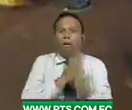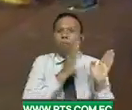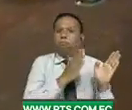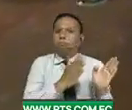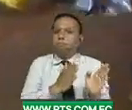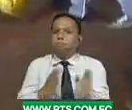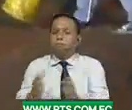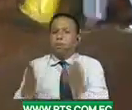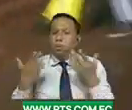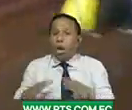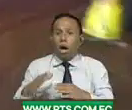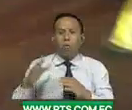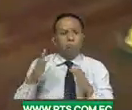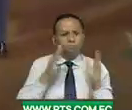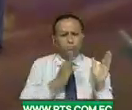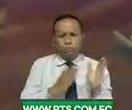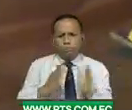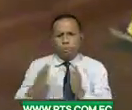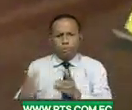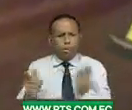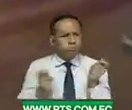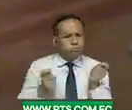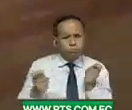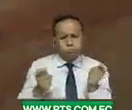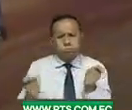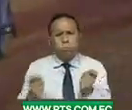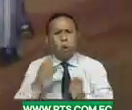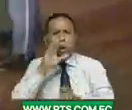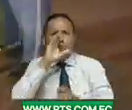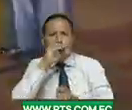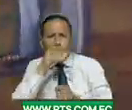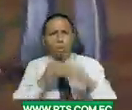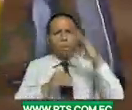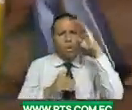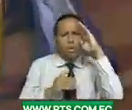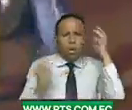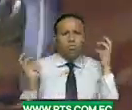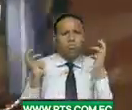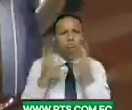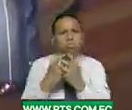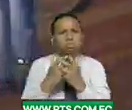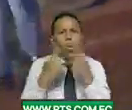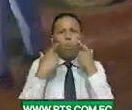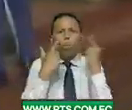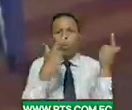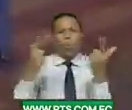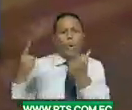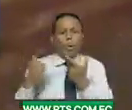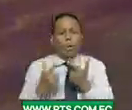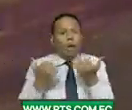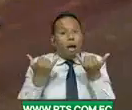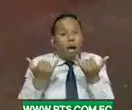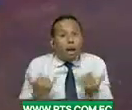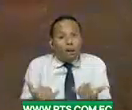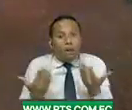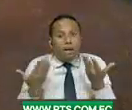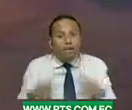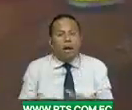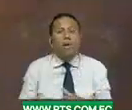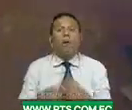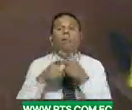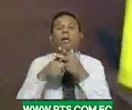operativo policial y también de la ATM. En este momento nos encontramos ya con el cierre de la